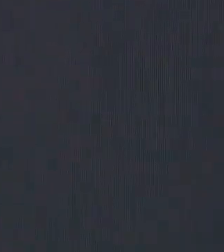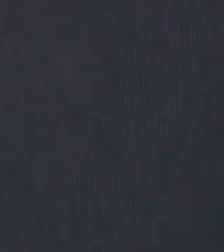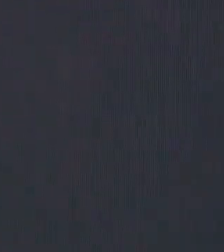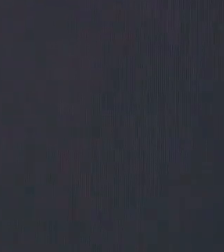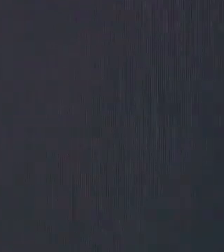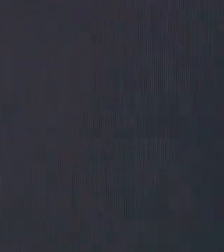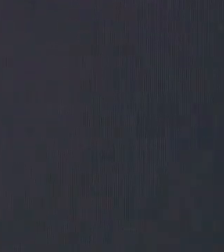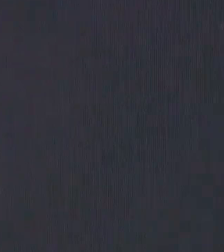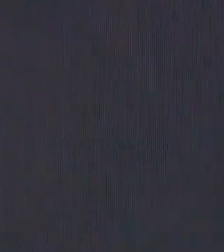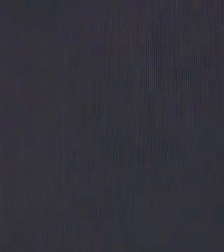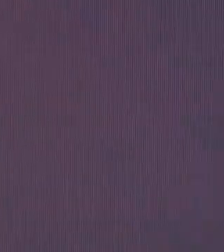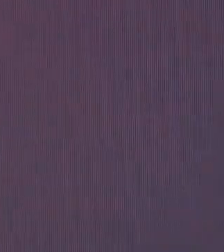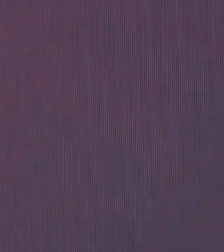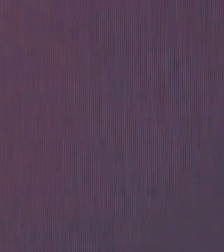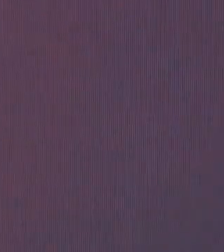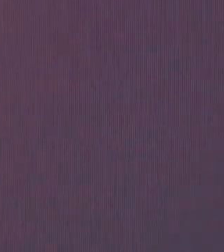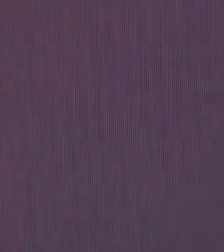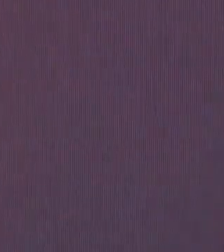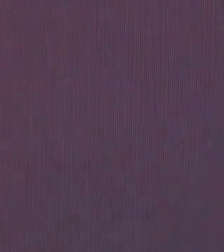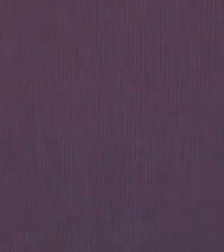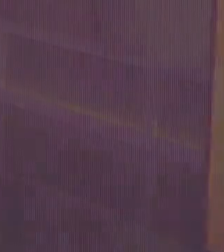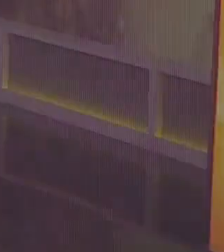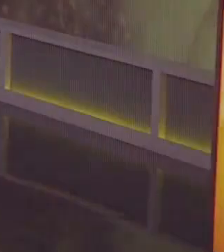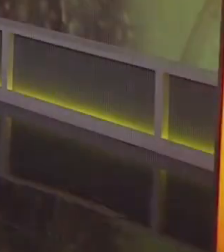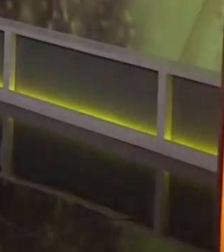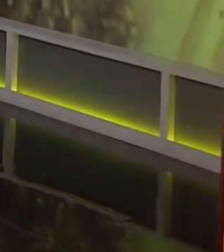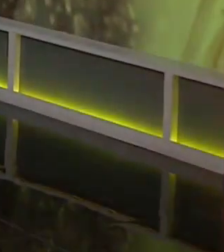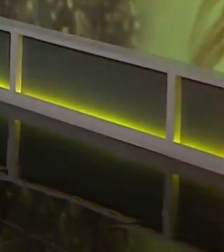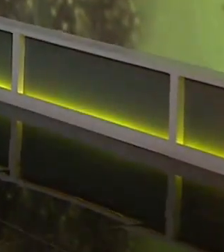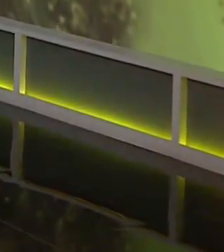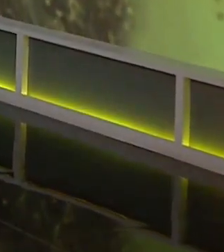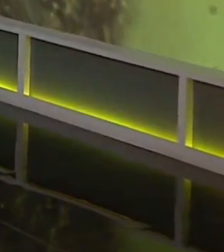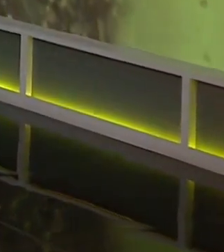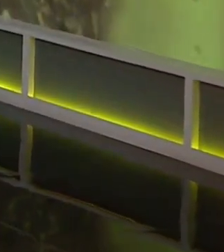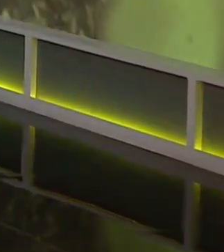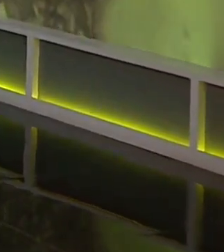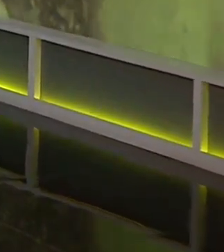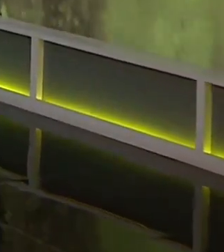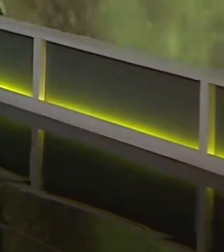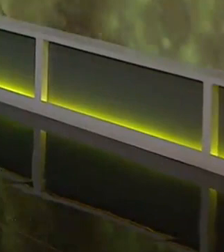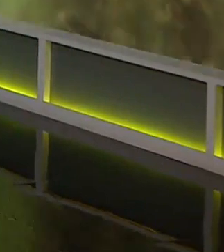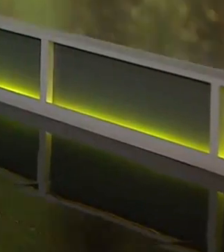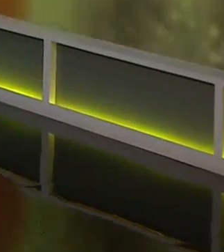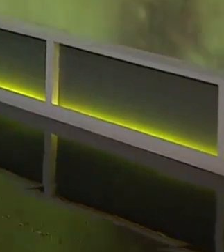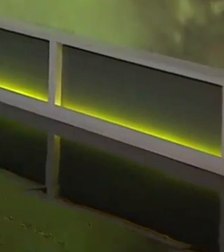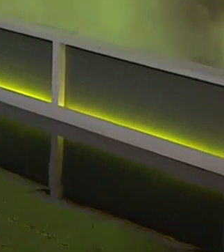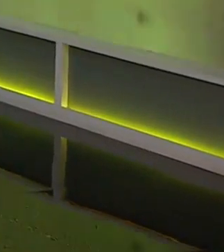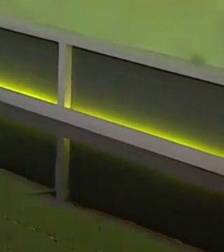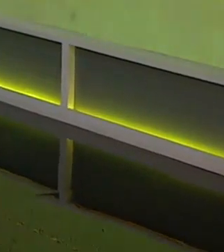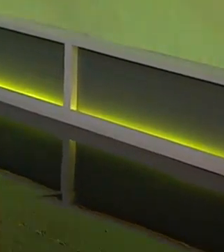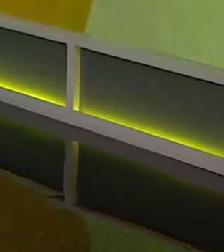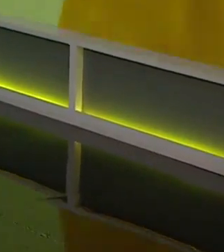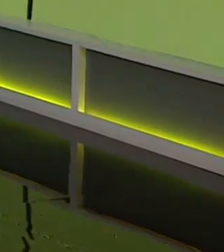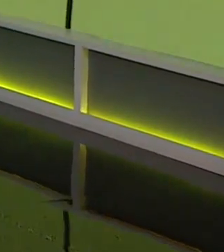Aquí viene el sol, una melodía reconocida en todo el mundo que alienta el optimismo y la esperanza.